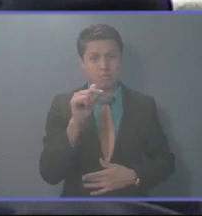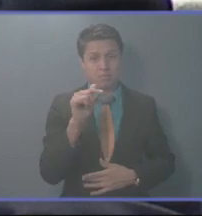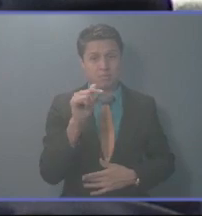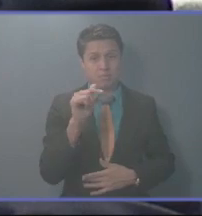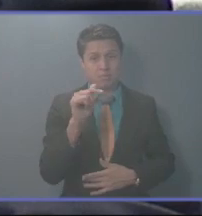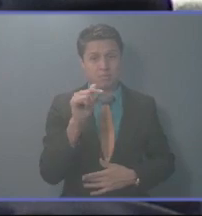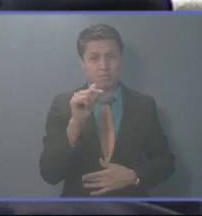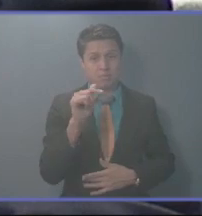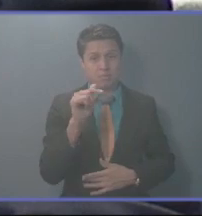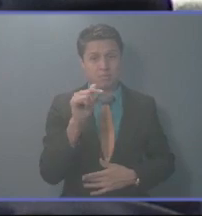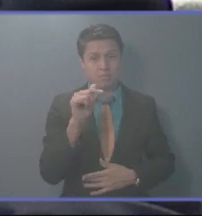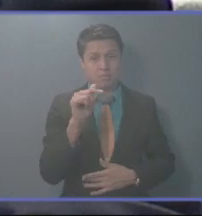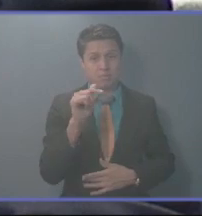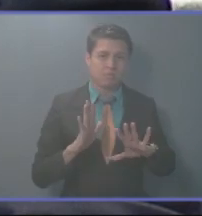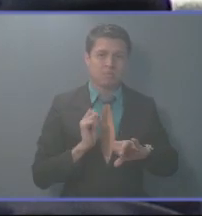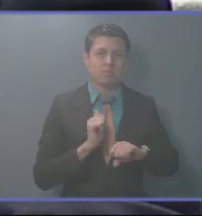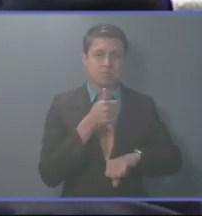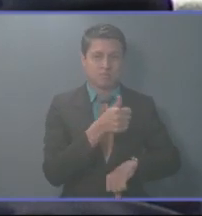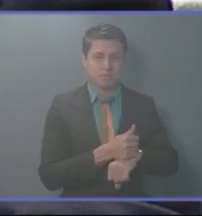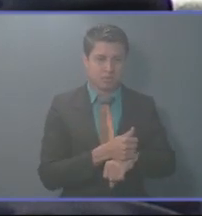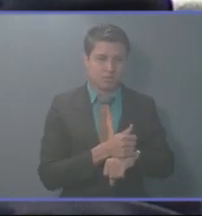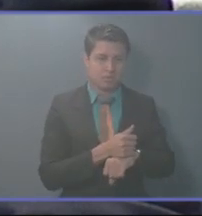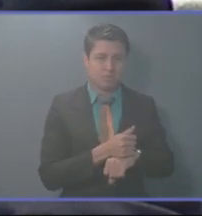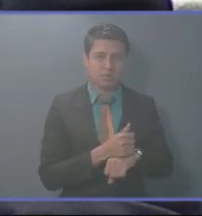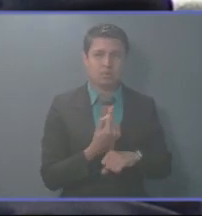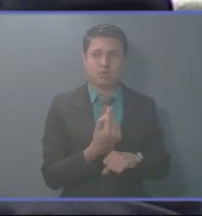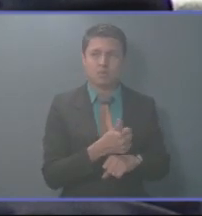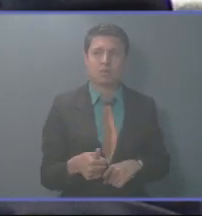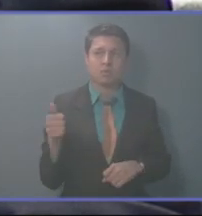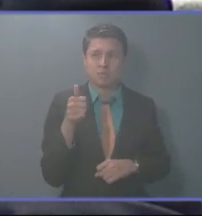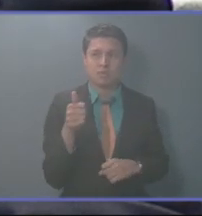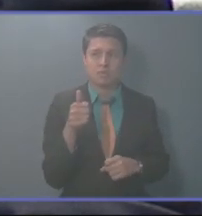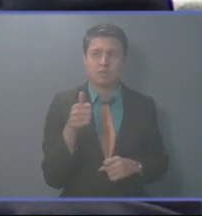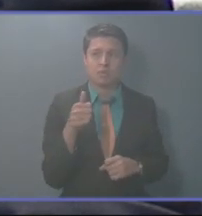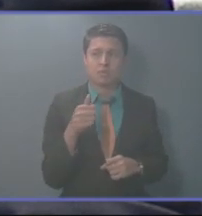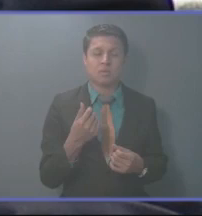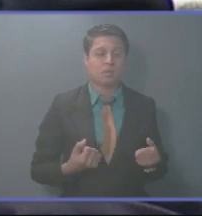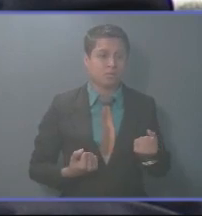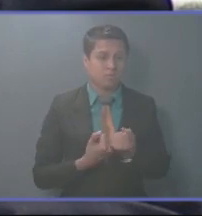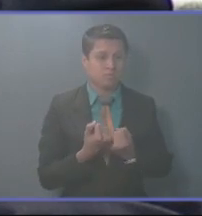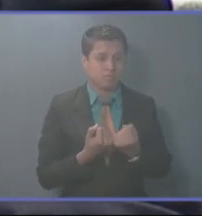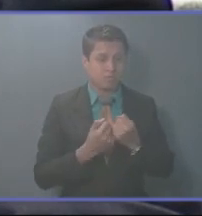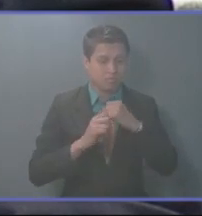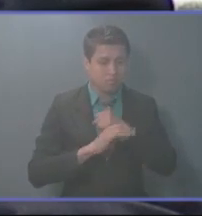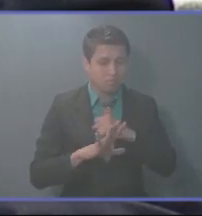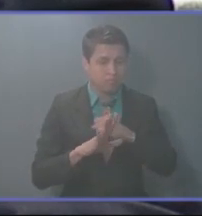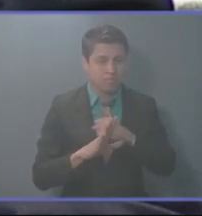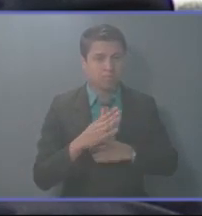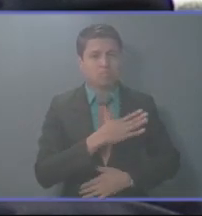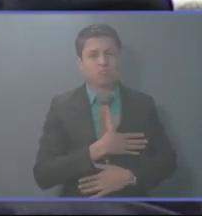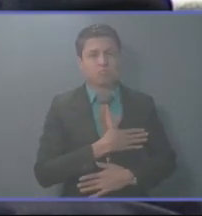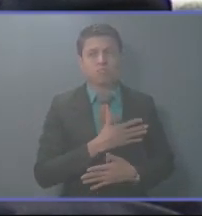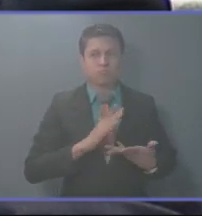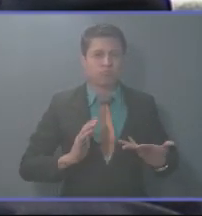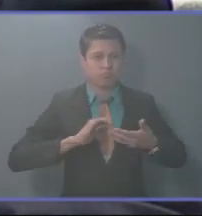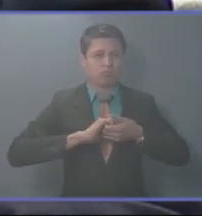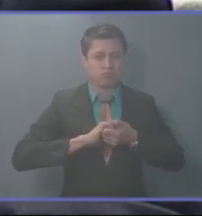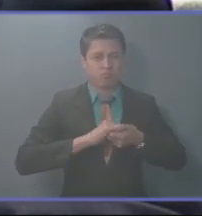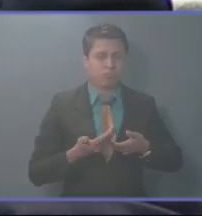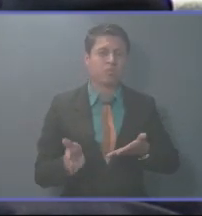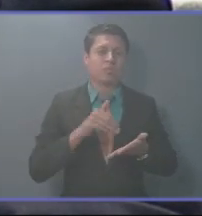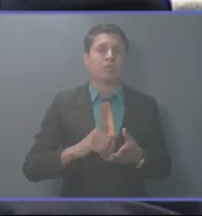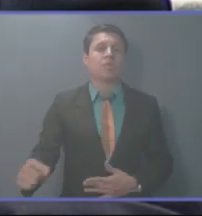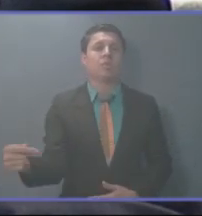es una herramienta legítima y eficaz para superar secuelas de la guerra, promover el perdón, la reconciliación y la